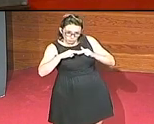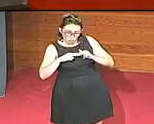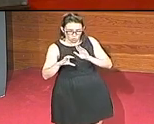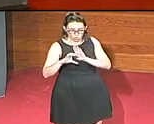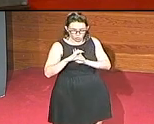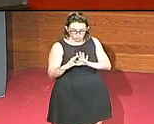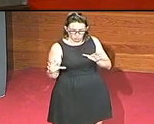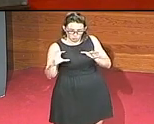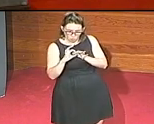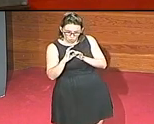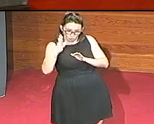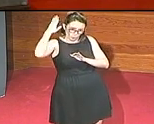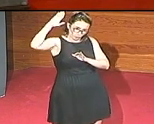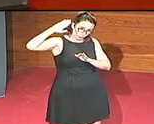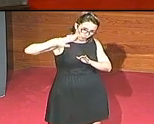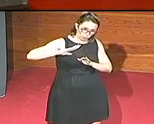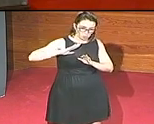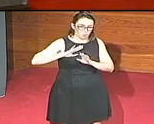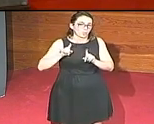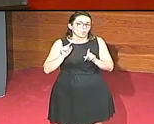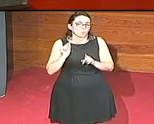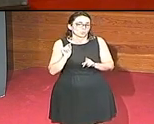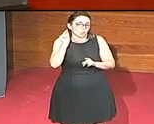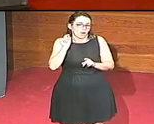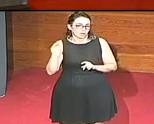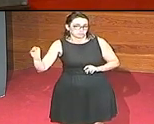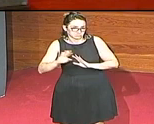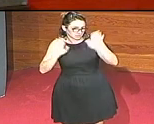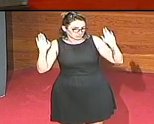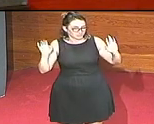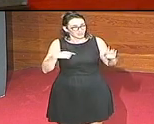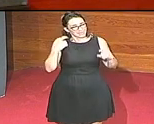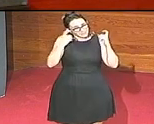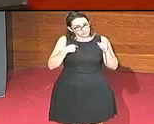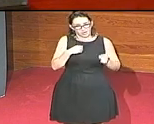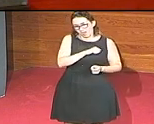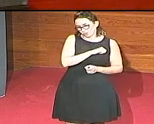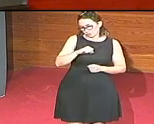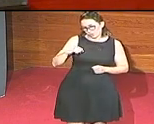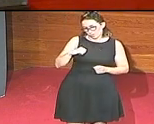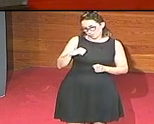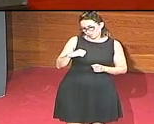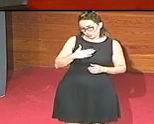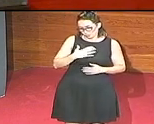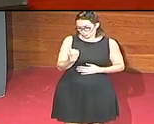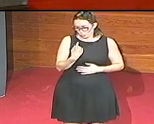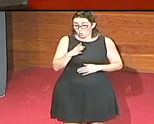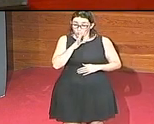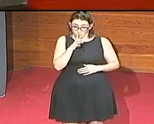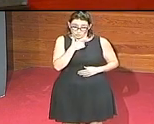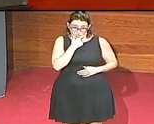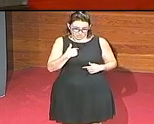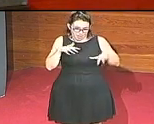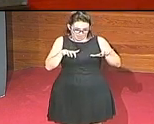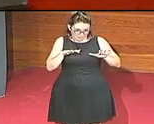fondo que pero más más que nada para eso pero bueno intentamos ser lo más autónomos posibles uno por aprender porque